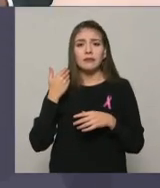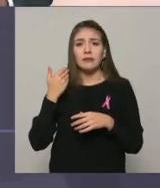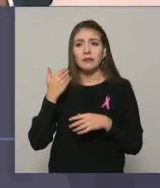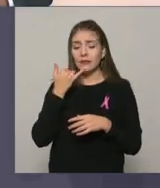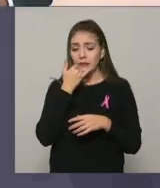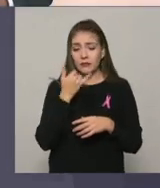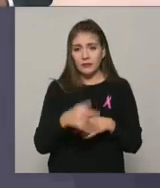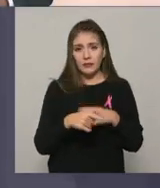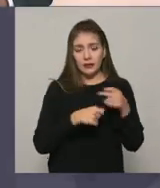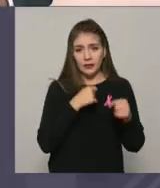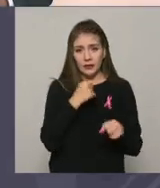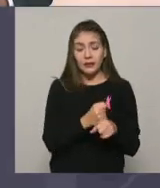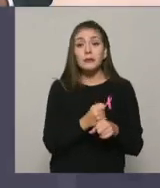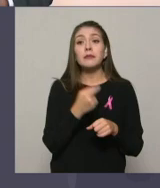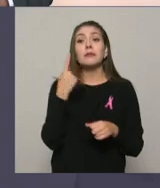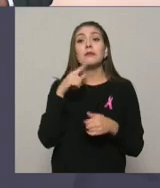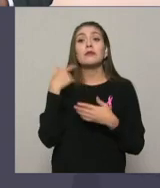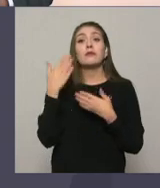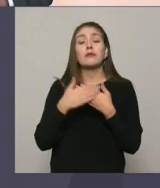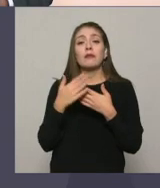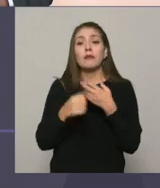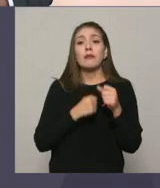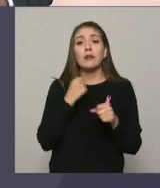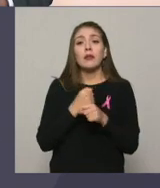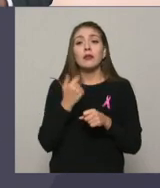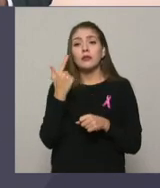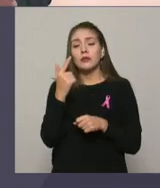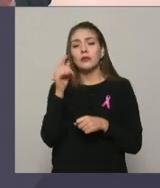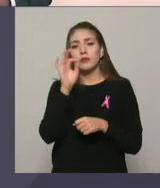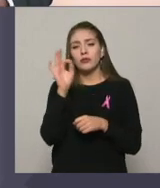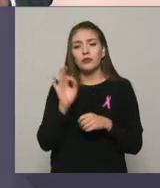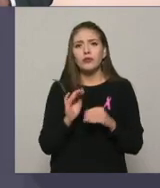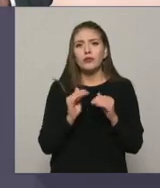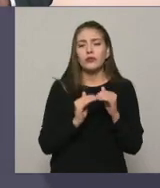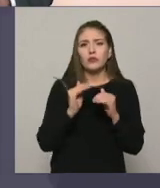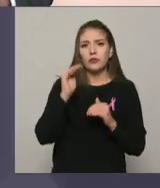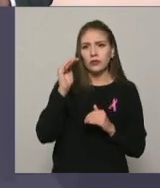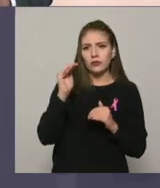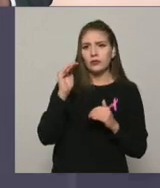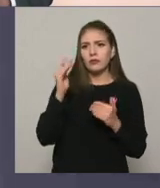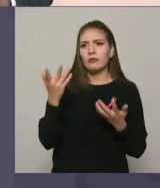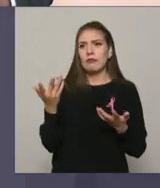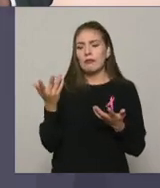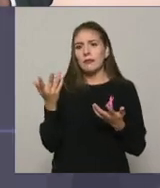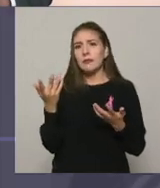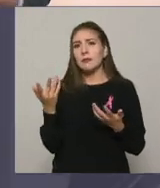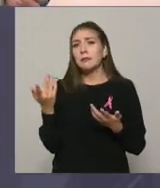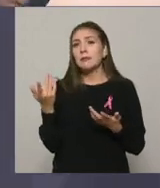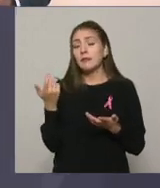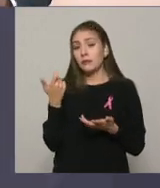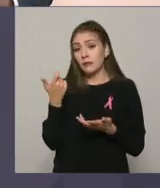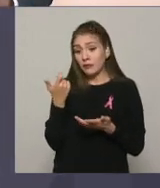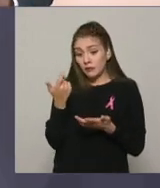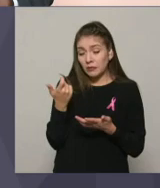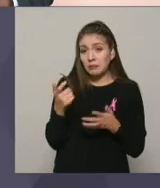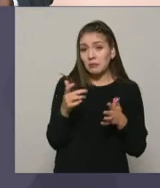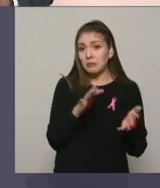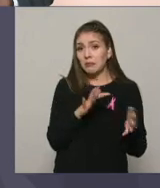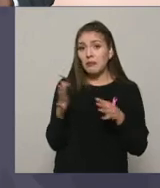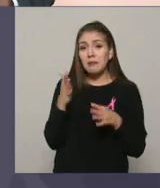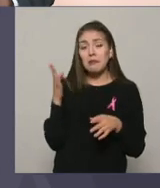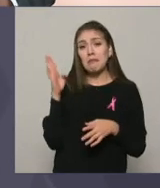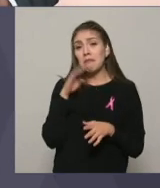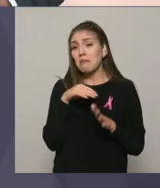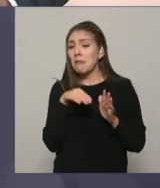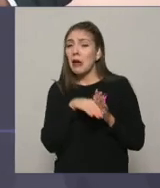el próximo año va a tener un incremento de 7.5%. Entonces, presupuestalmente no nos va a ir tan mal comparado con lo